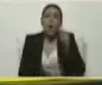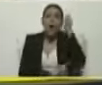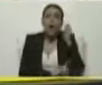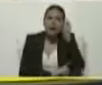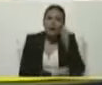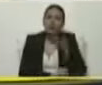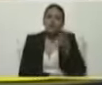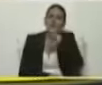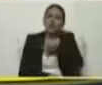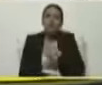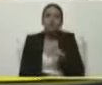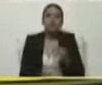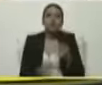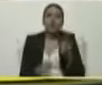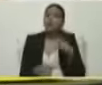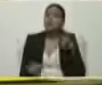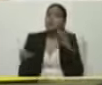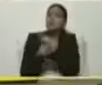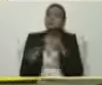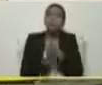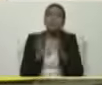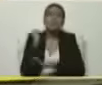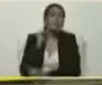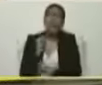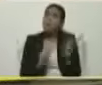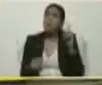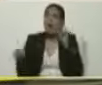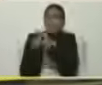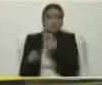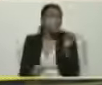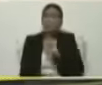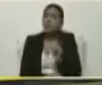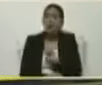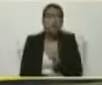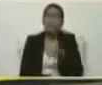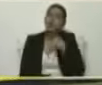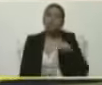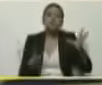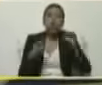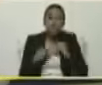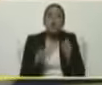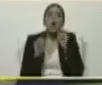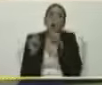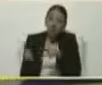inmediatamente nosotros estamos gritando fraude, ni ninguneando, ni llorando.